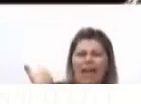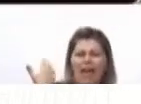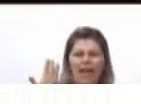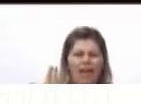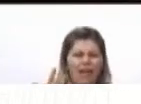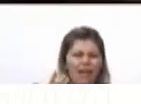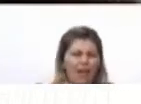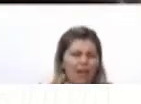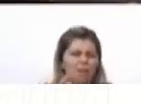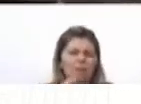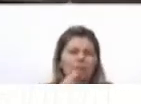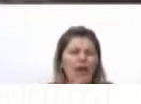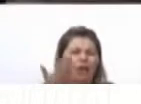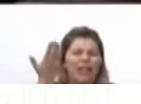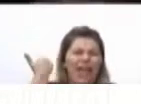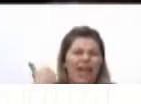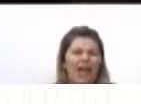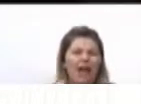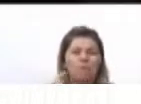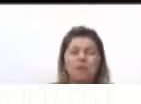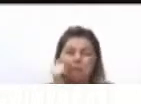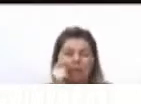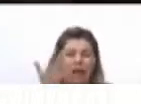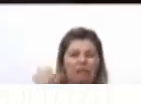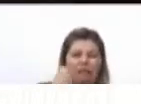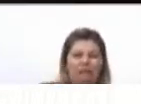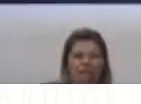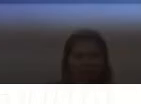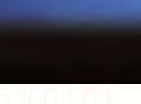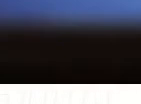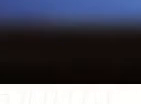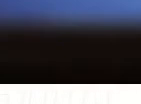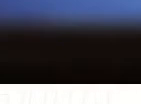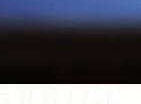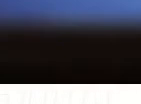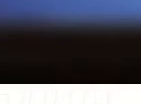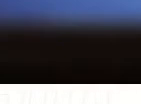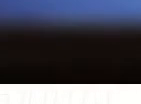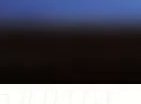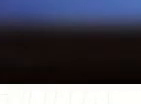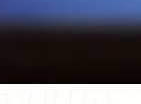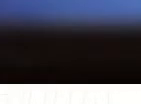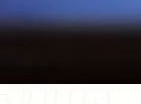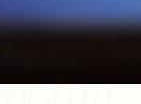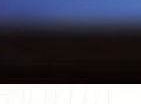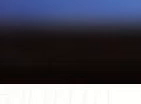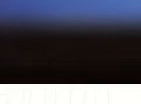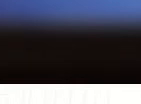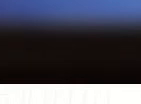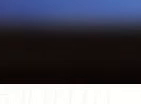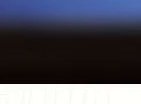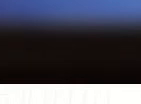insuficiente en la sumatoria. ¿Cómo sigue ahora? Reiteramos, bueno, el presidente emitió